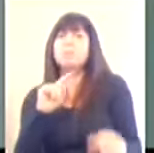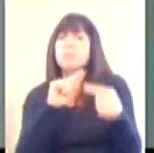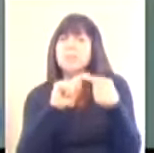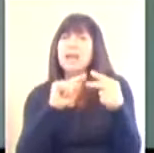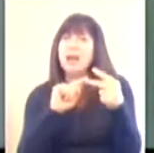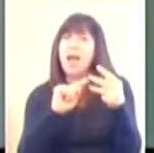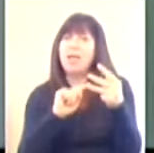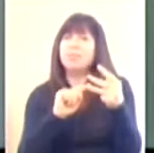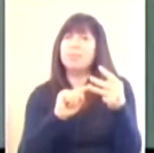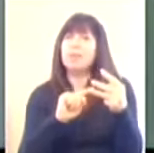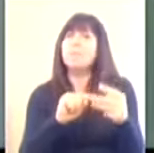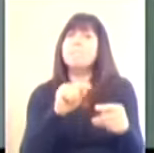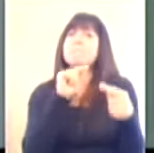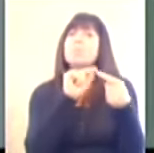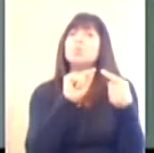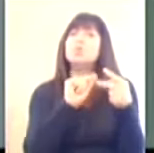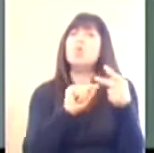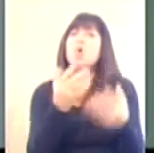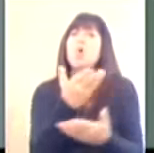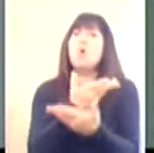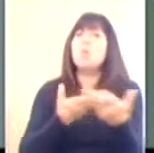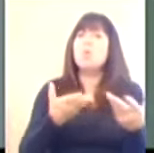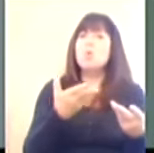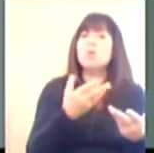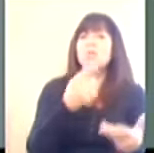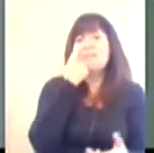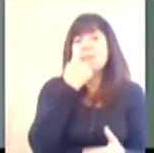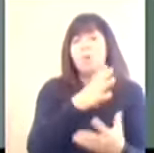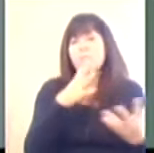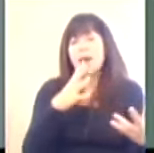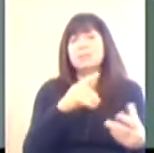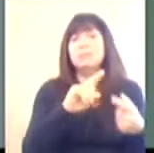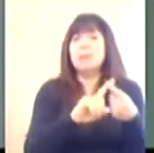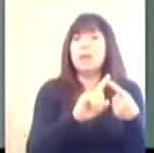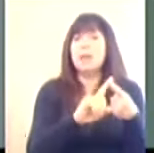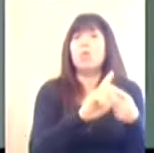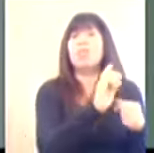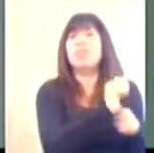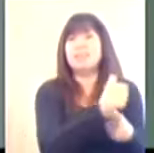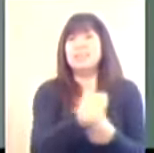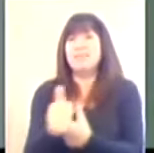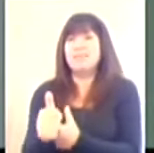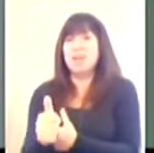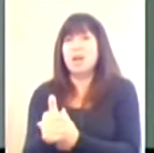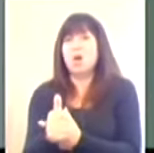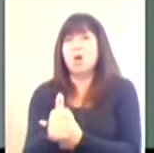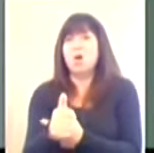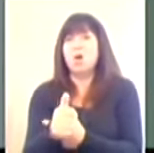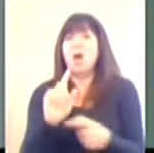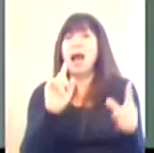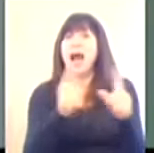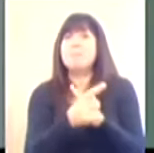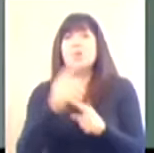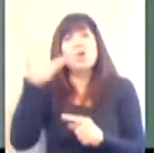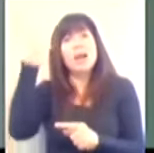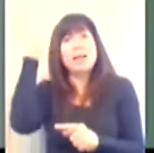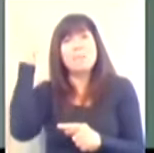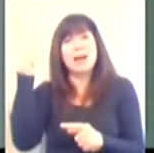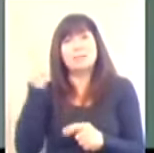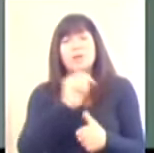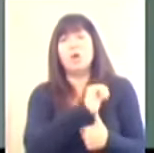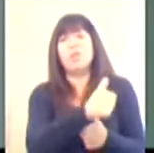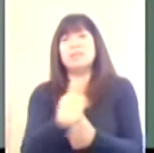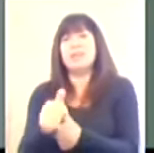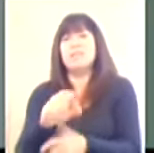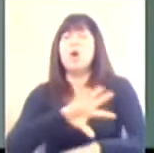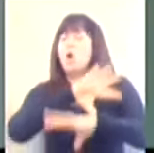tres grandes puntos en común, y se pueden ver muchos más. Pero el primero es que el desafío general, ¿cierto?, el cambio climático es un desafío obviamente